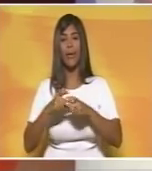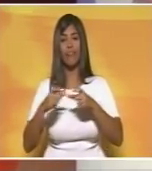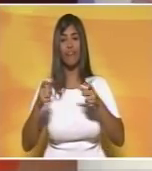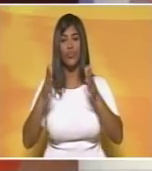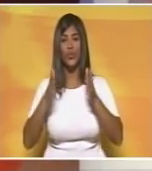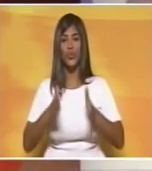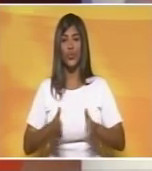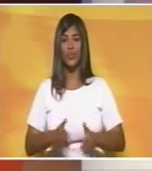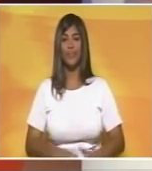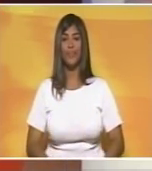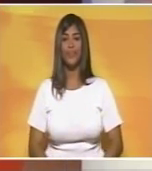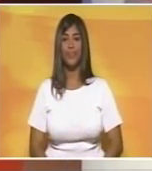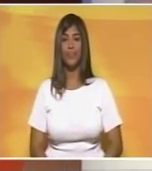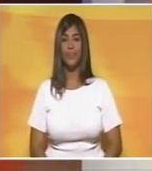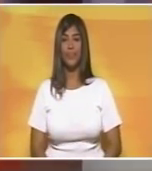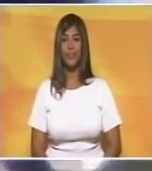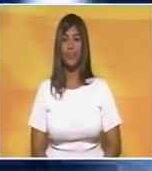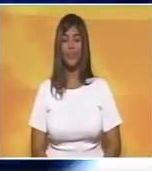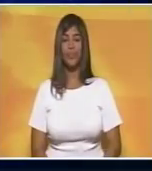tragedia.